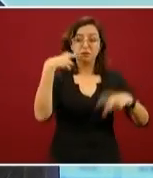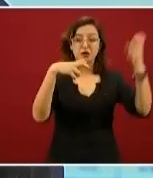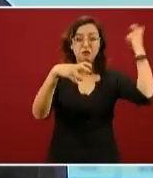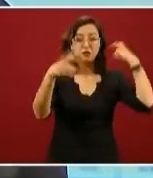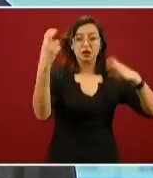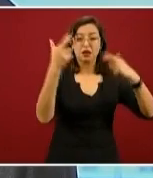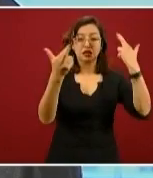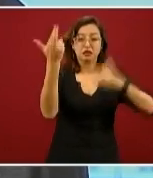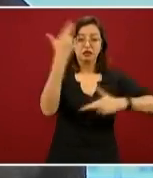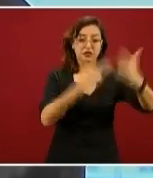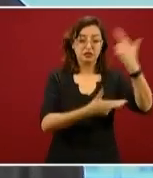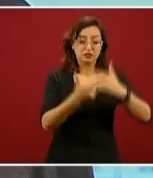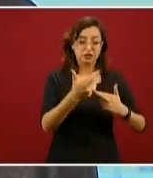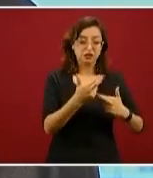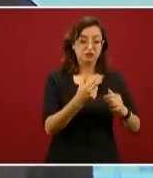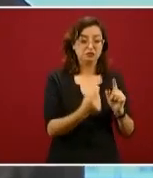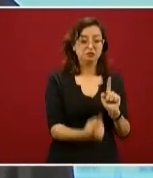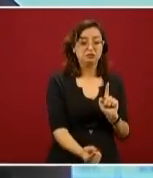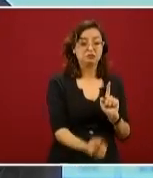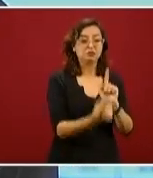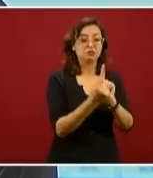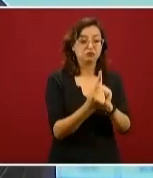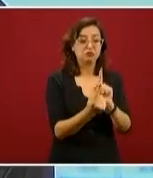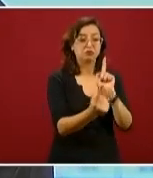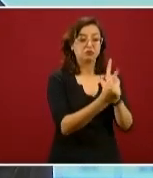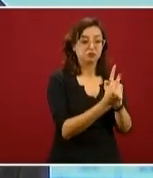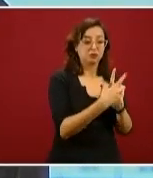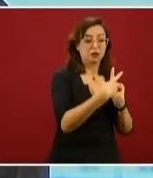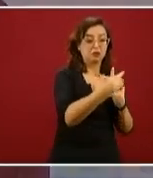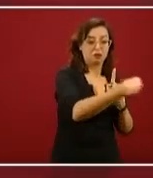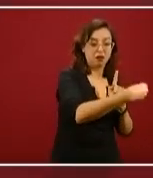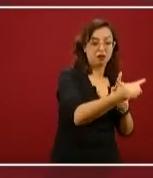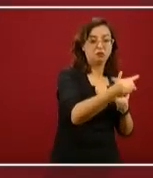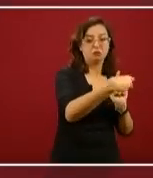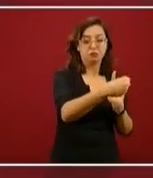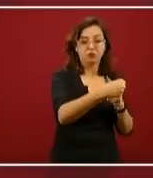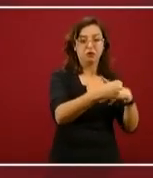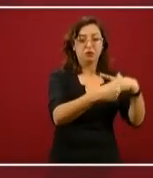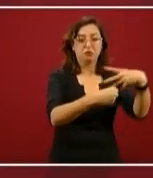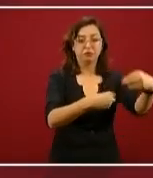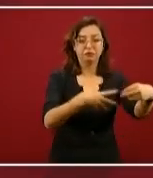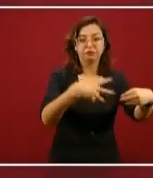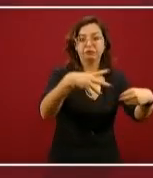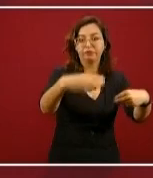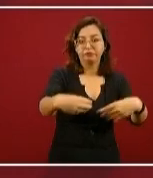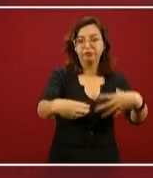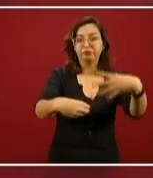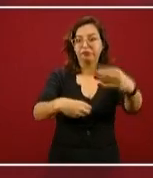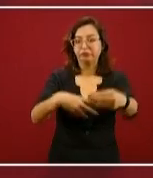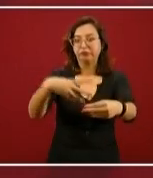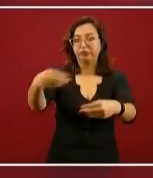interior del país y, al conservar la trazabilidad de estos casos, seguimos